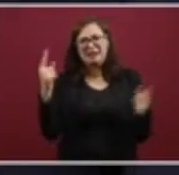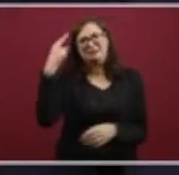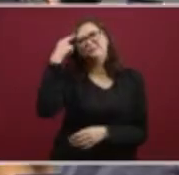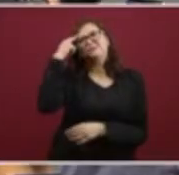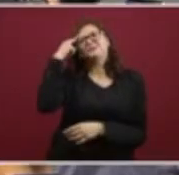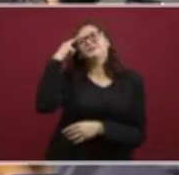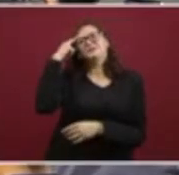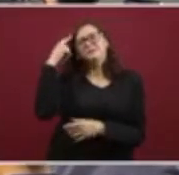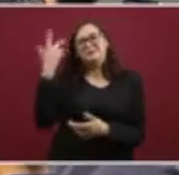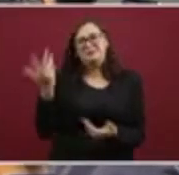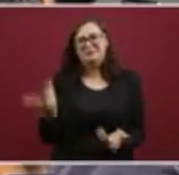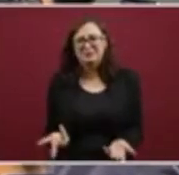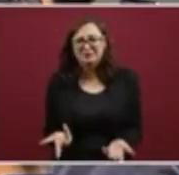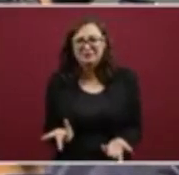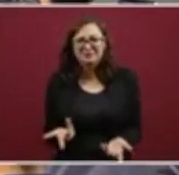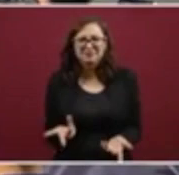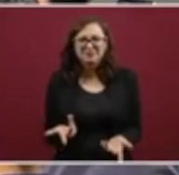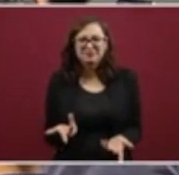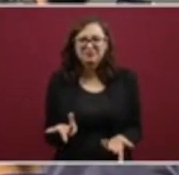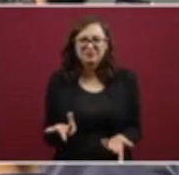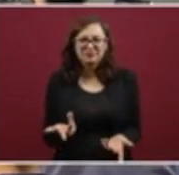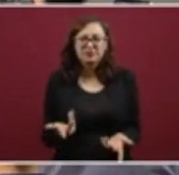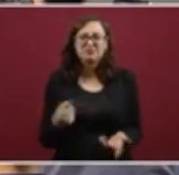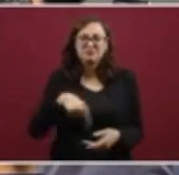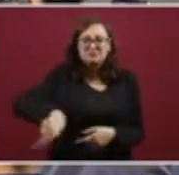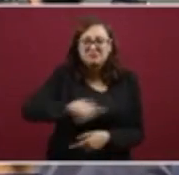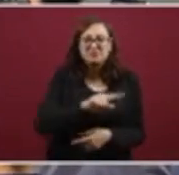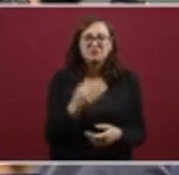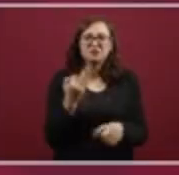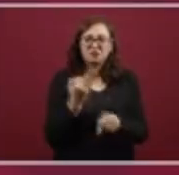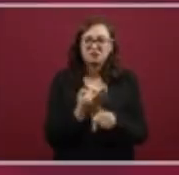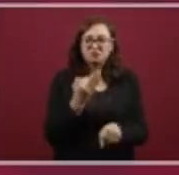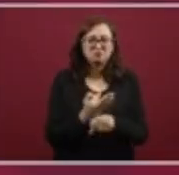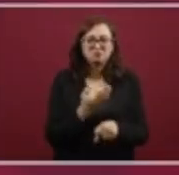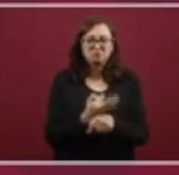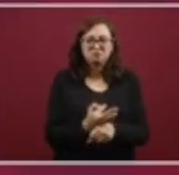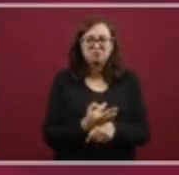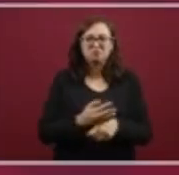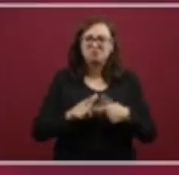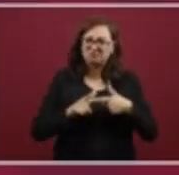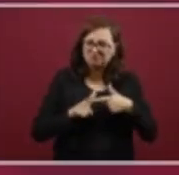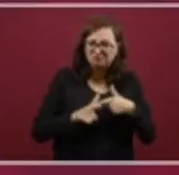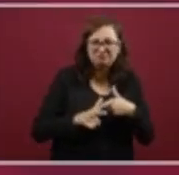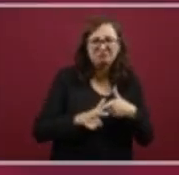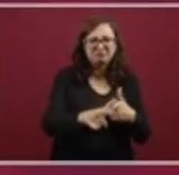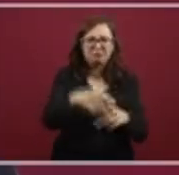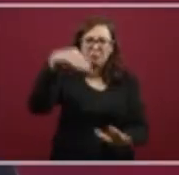pensar que se está en plena decadencia.